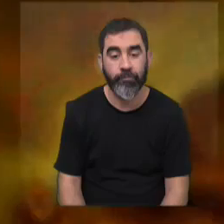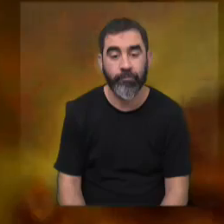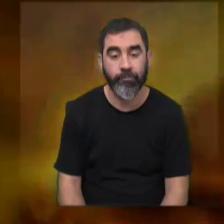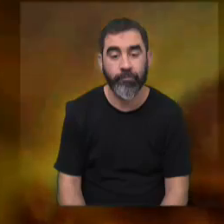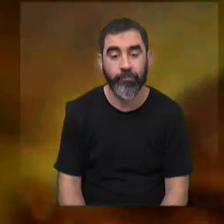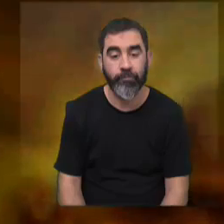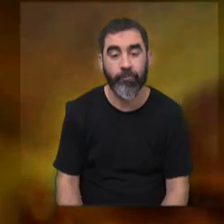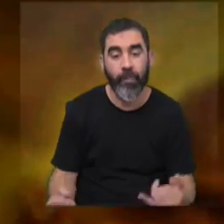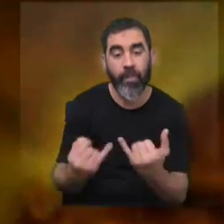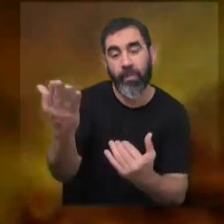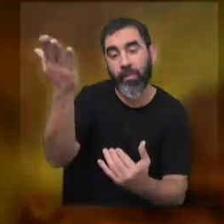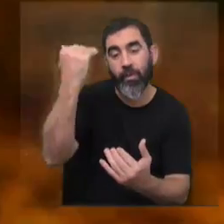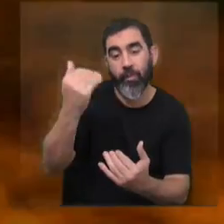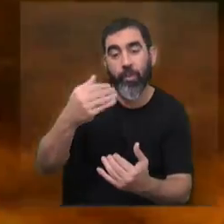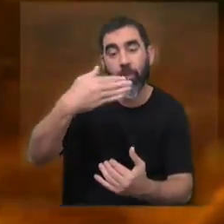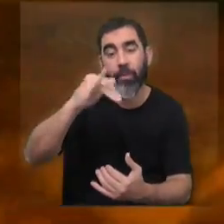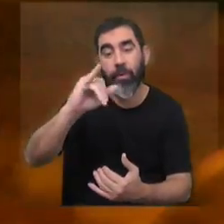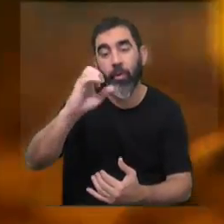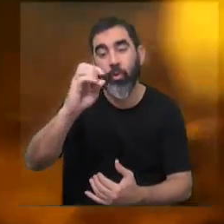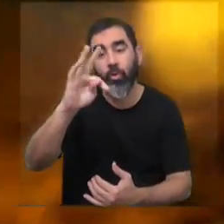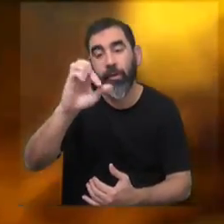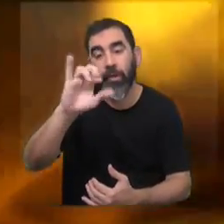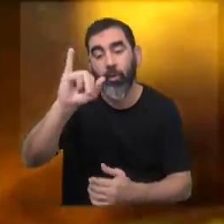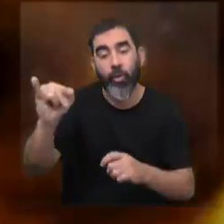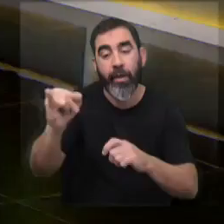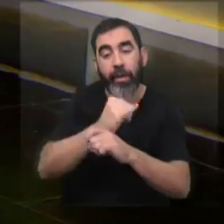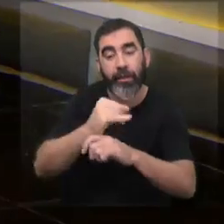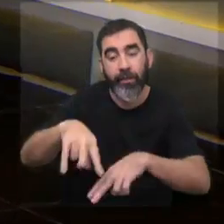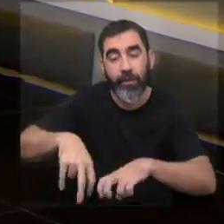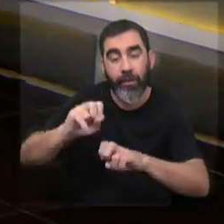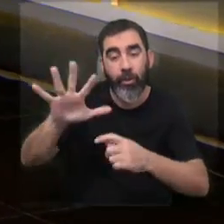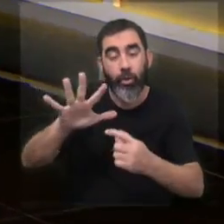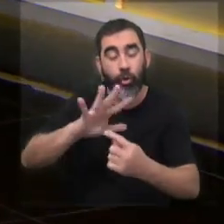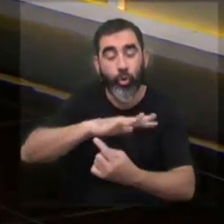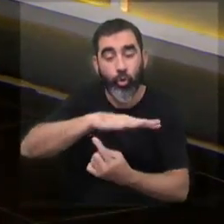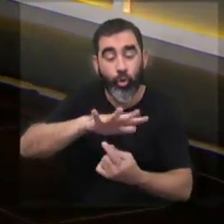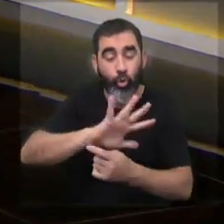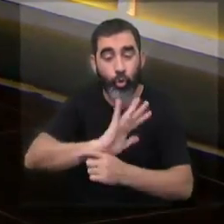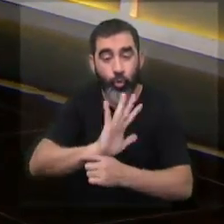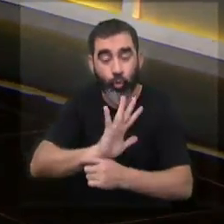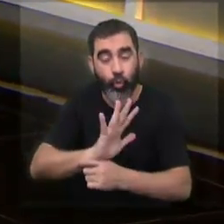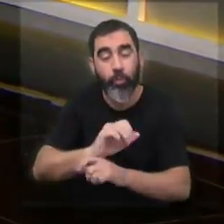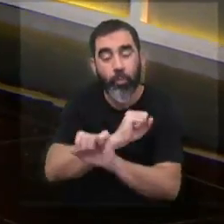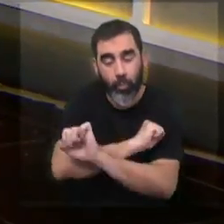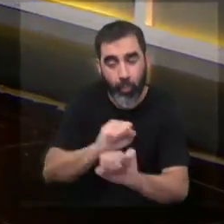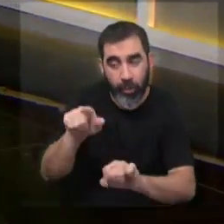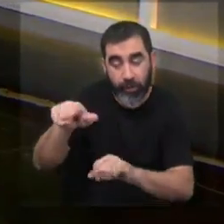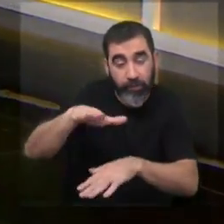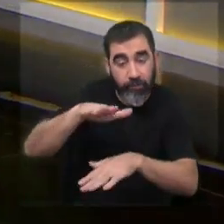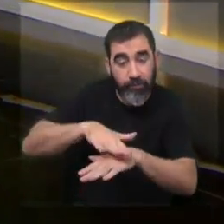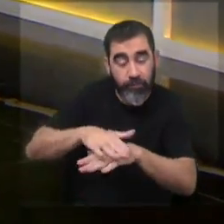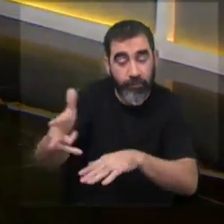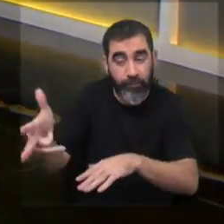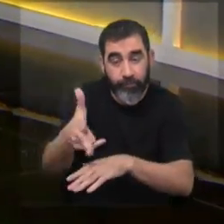Hace un tiempo en el bioterio del Instituto de Investigaciones Biológicas Clemente Estable pudimos registrar esas